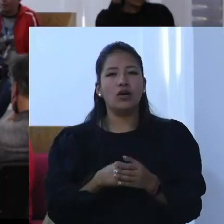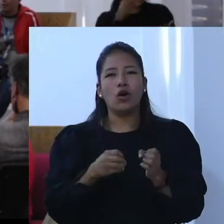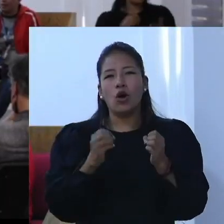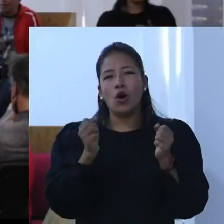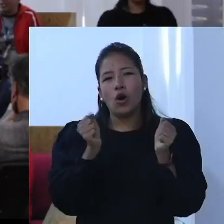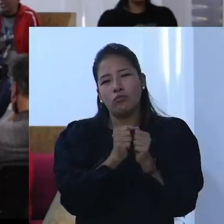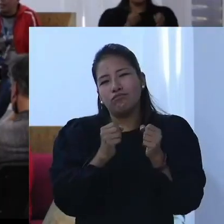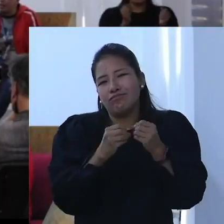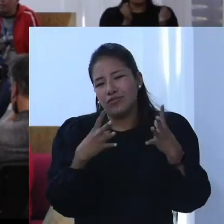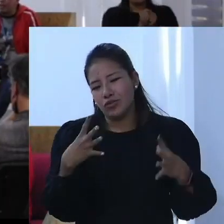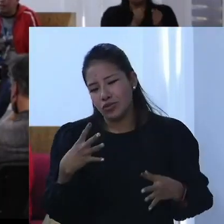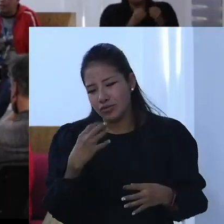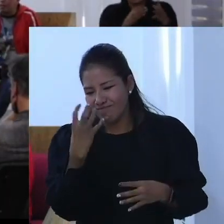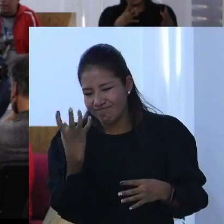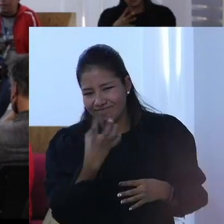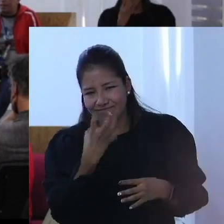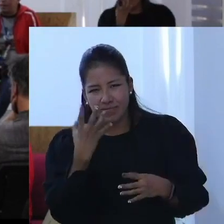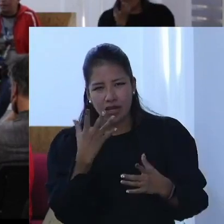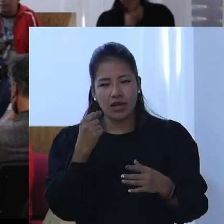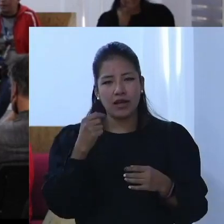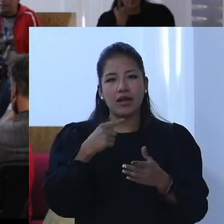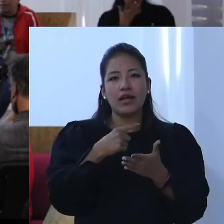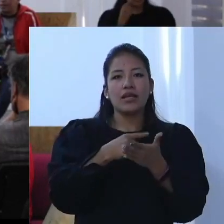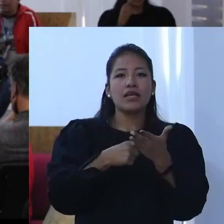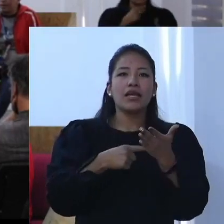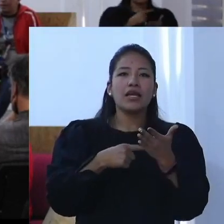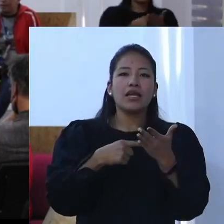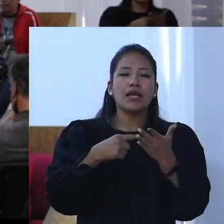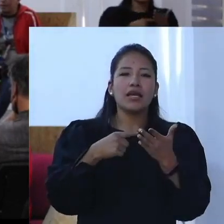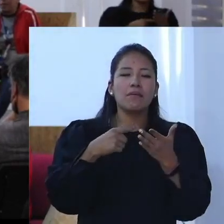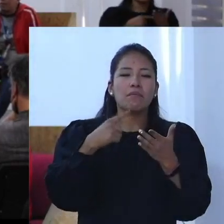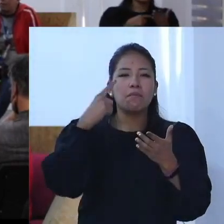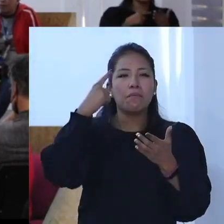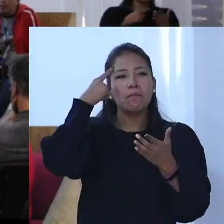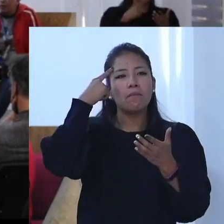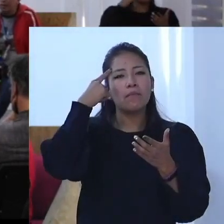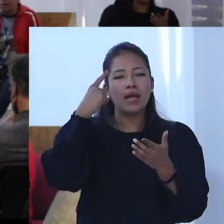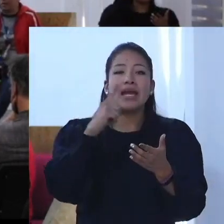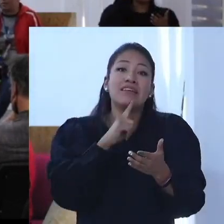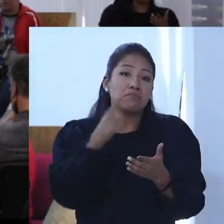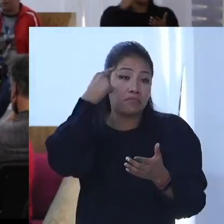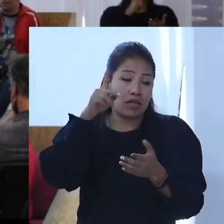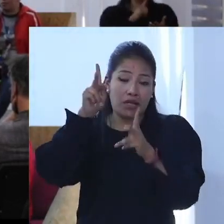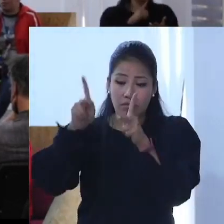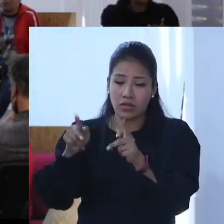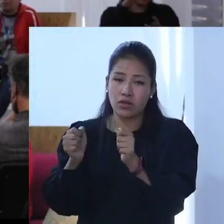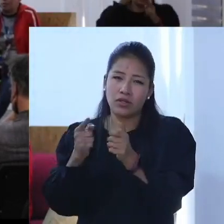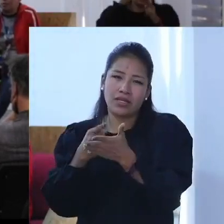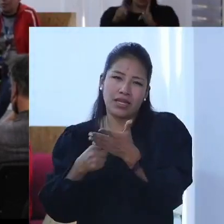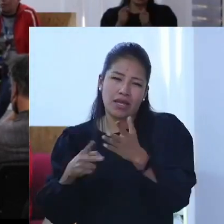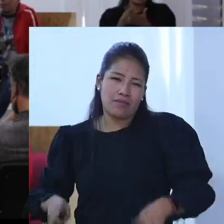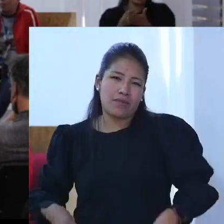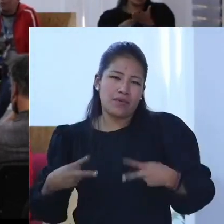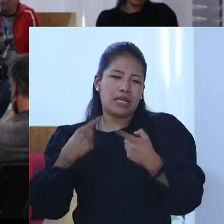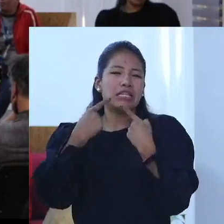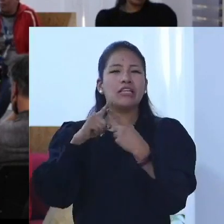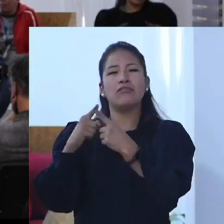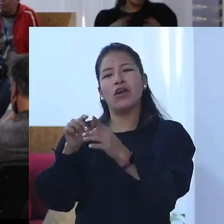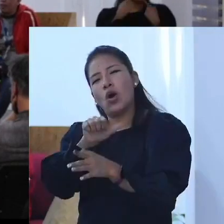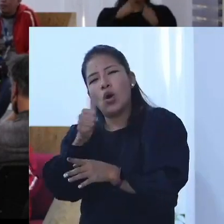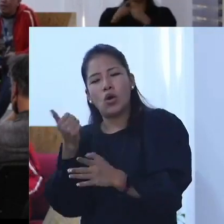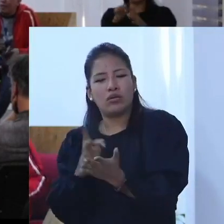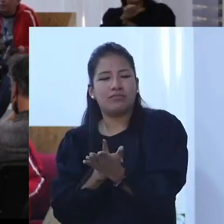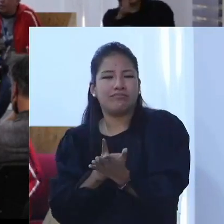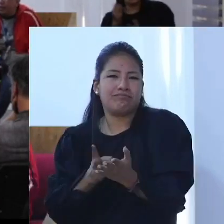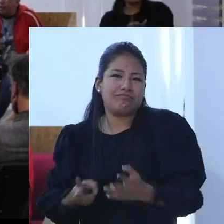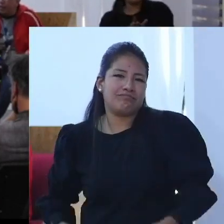terrible para para las personas que viven otra otra realidad no Entonces yo como observador puedo podido